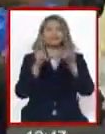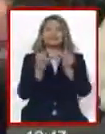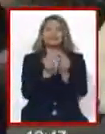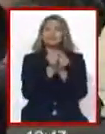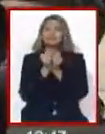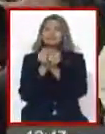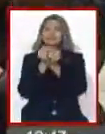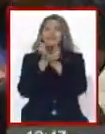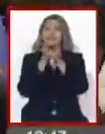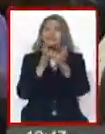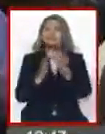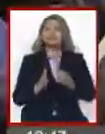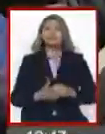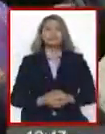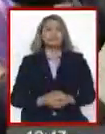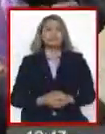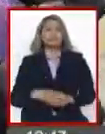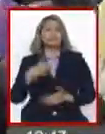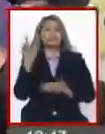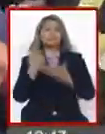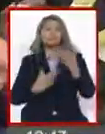compañero que para nada